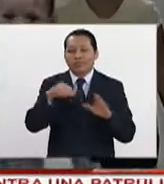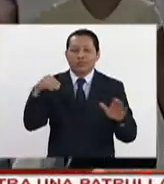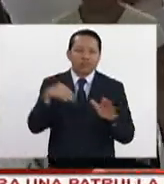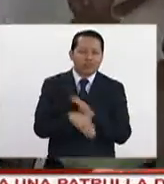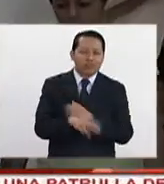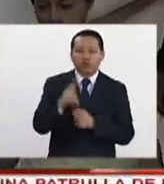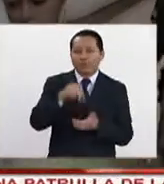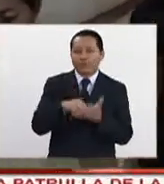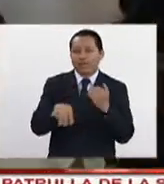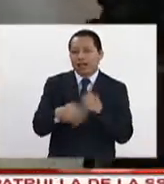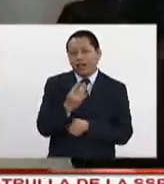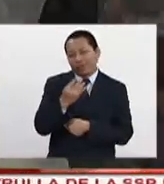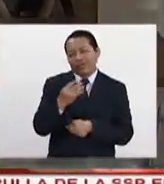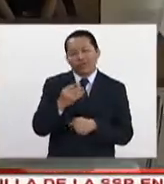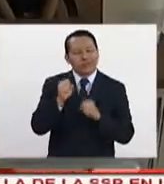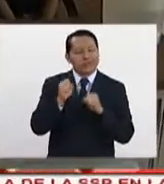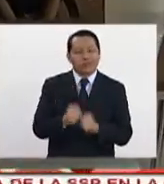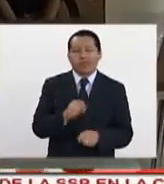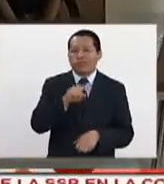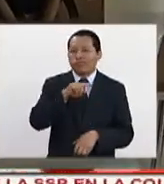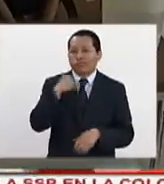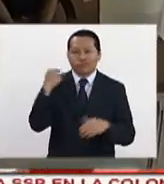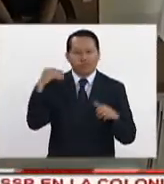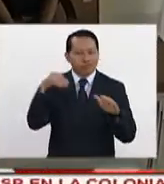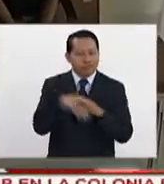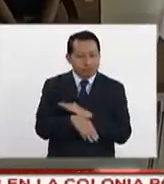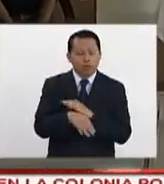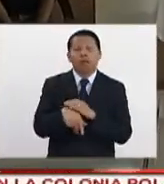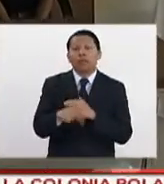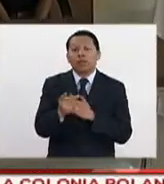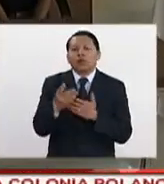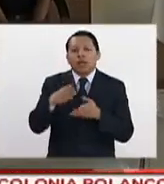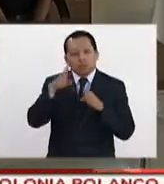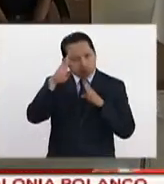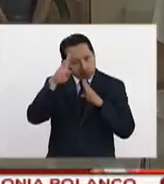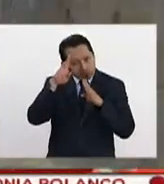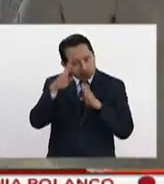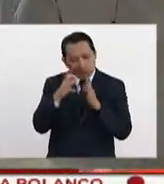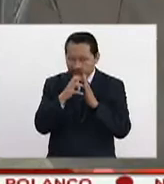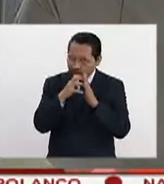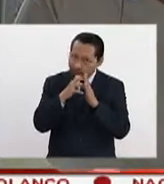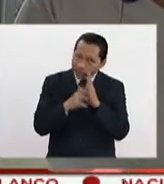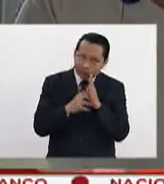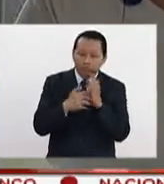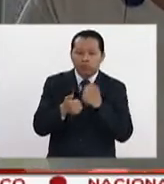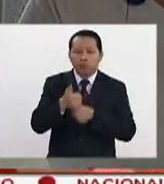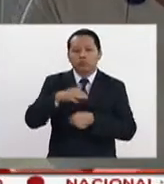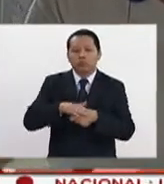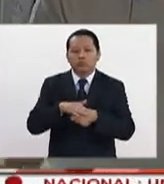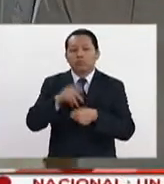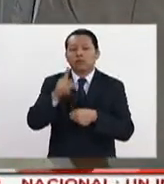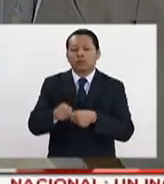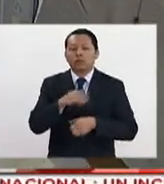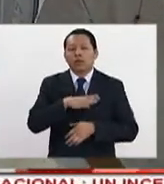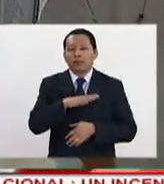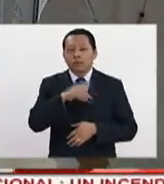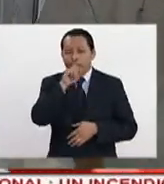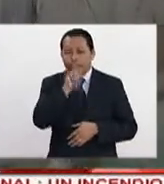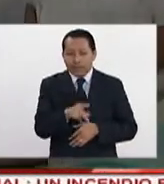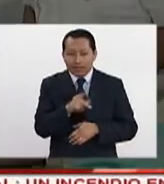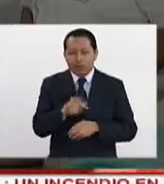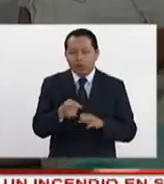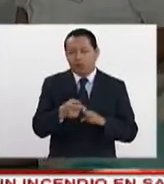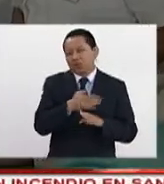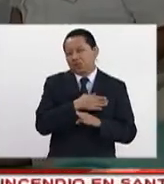en el 2014 gracias a un modelo de disciplina financiera implementado en esta administración. Hemos logrado pasar el